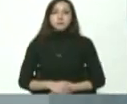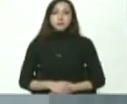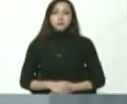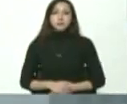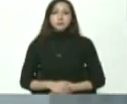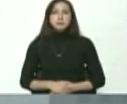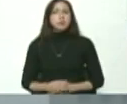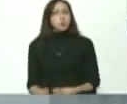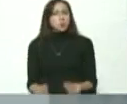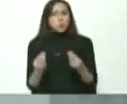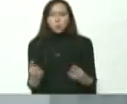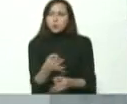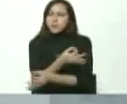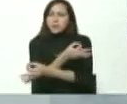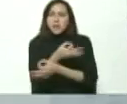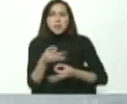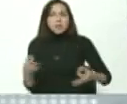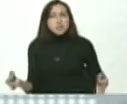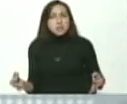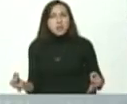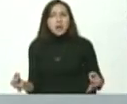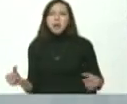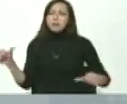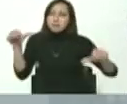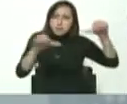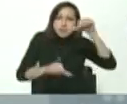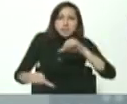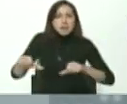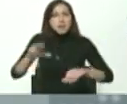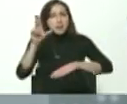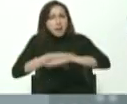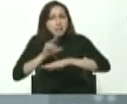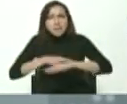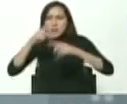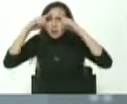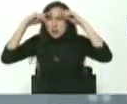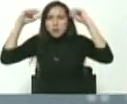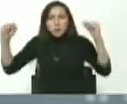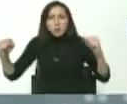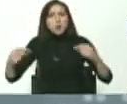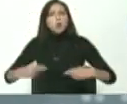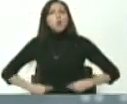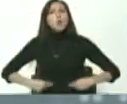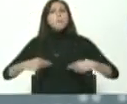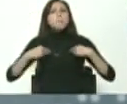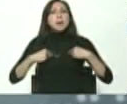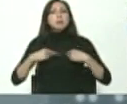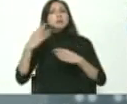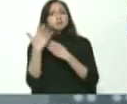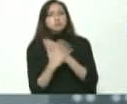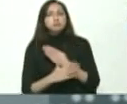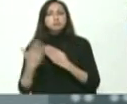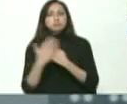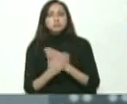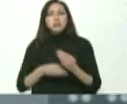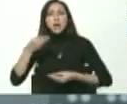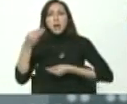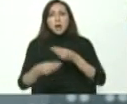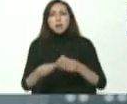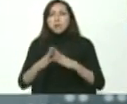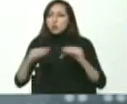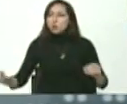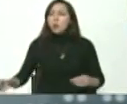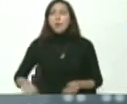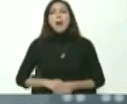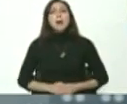con mucha calidad científica, médica y humana, ir construyendo la calidad